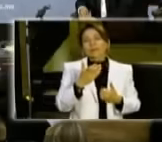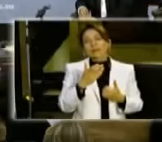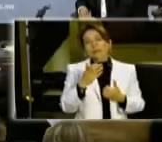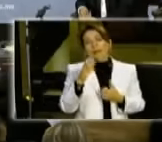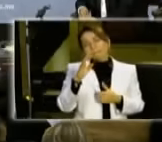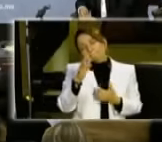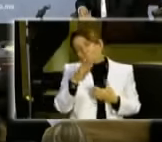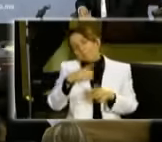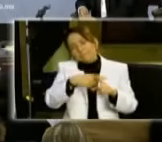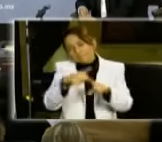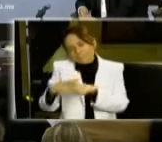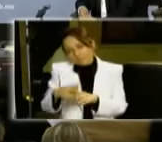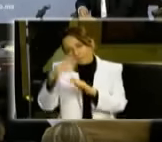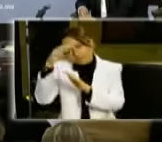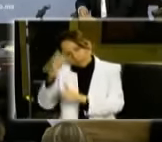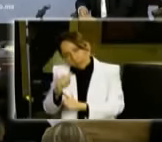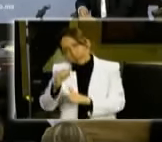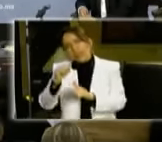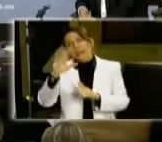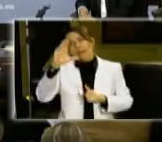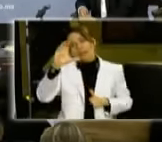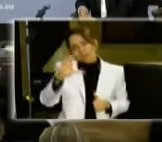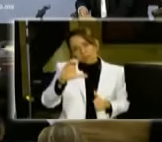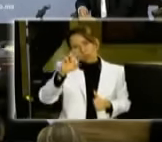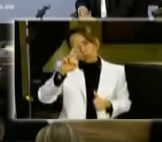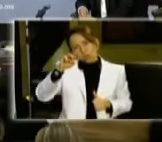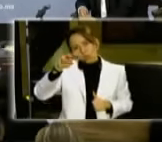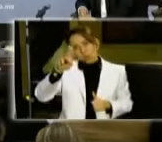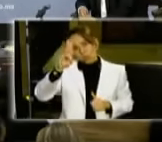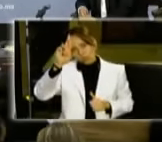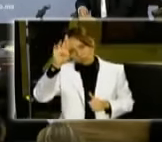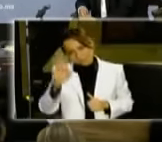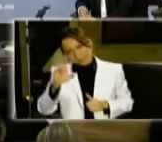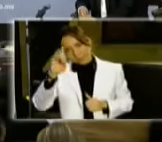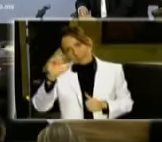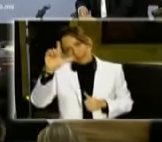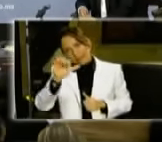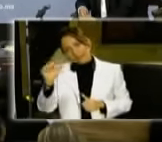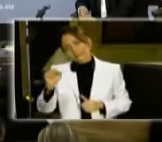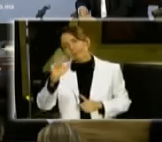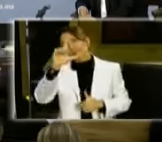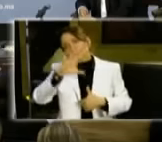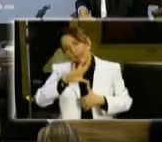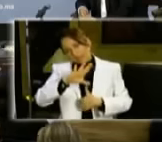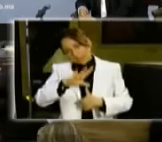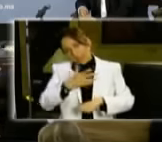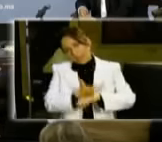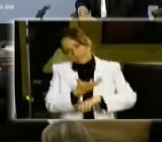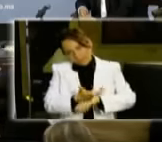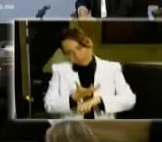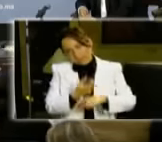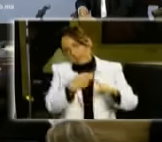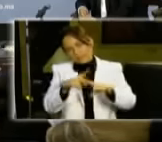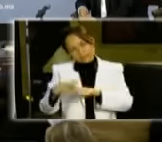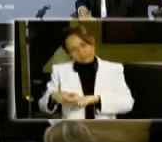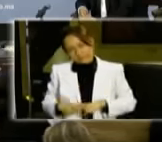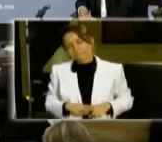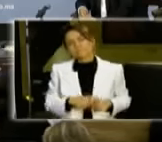Interamericano de Desarrollo, la Cumbre de las Américas y las demás instituciones del sistema interamericano.